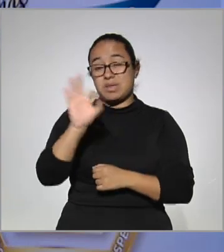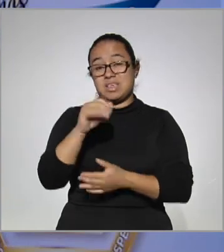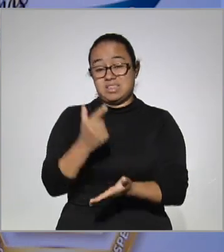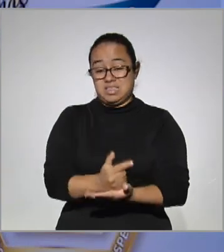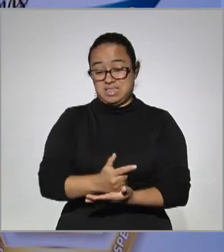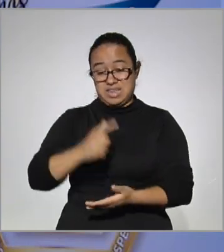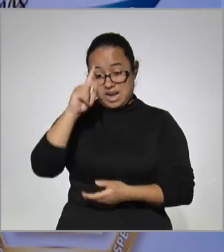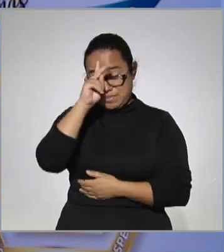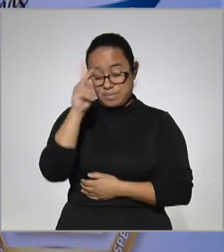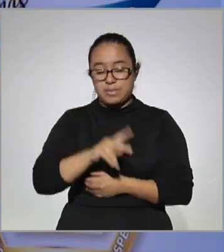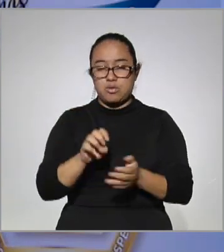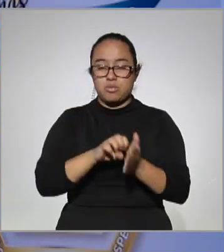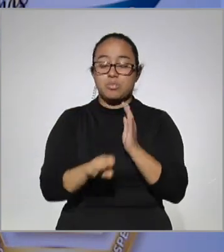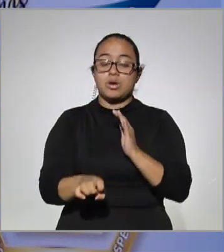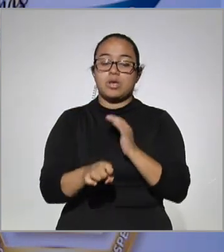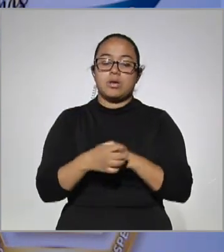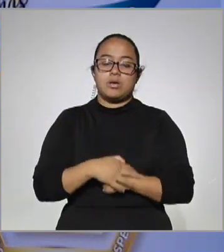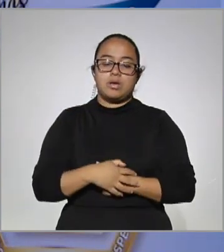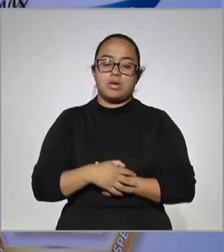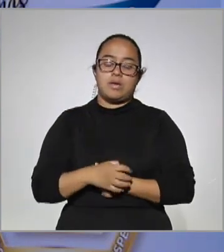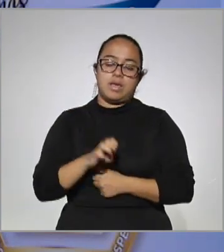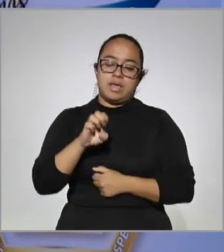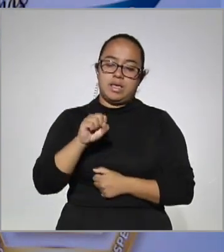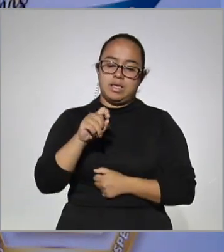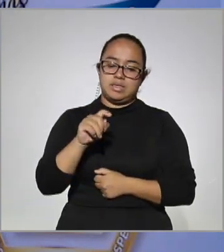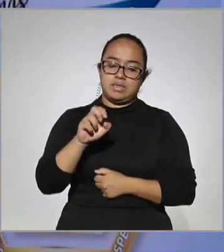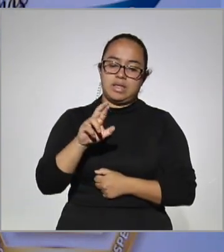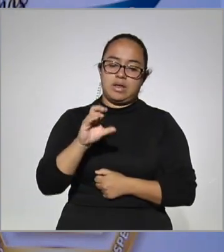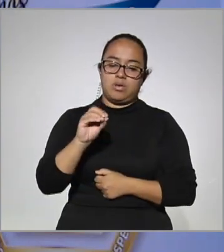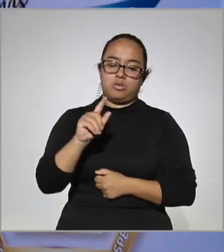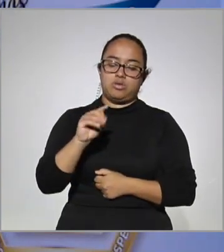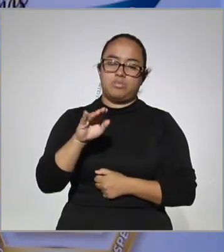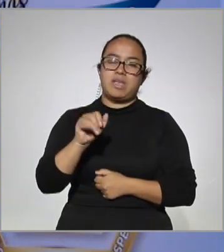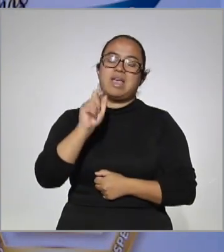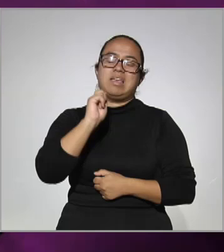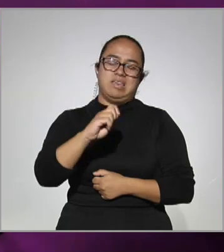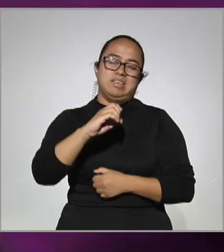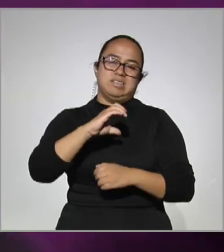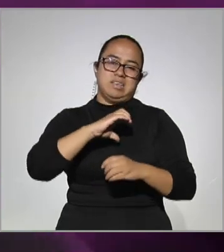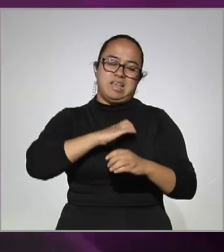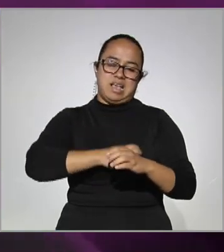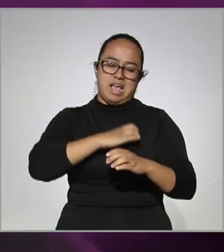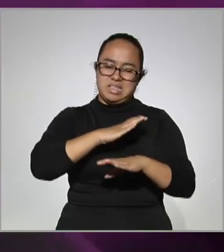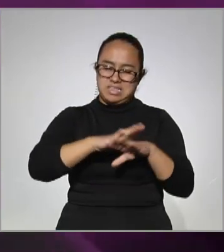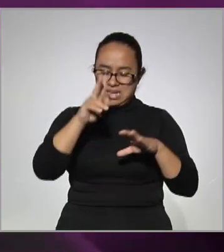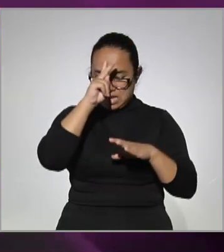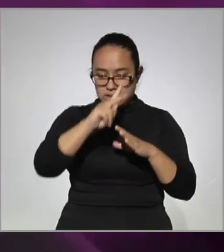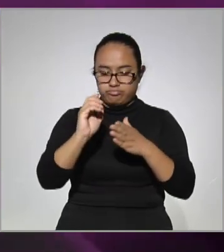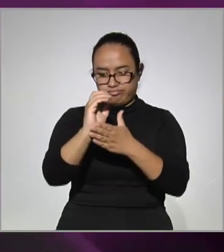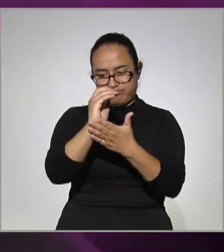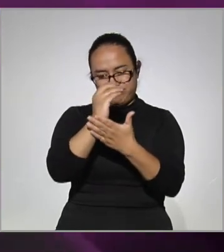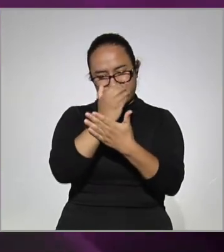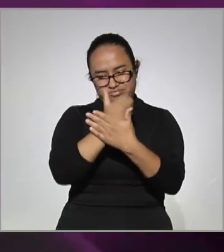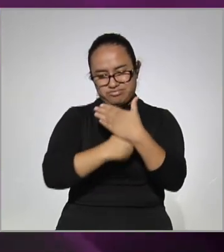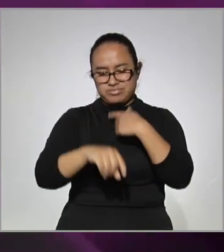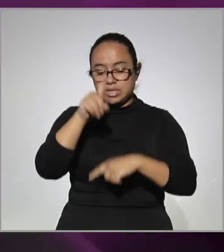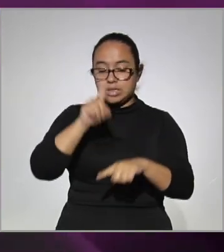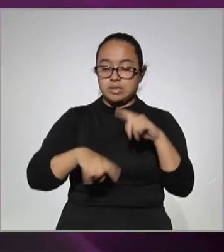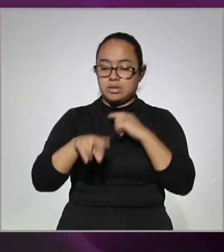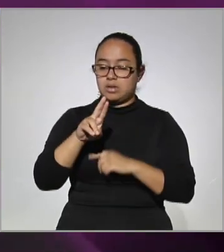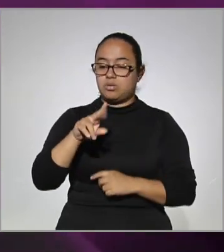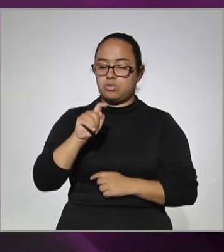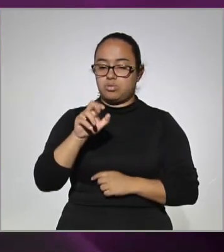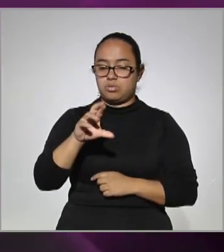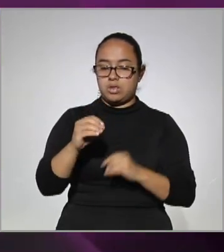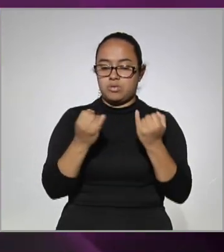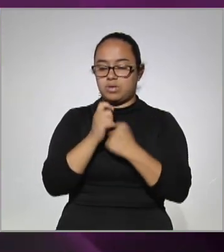también puede ser una histerectomía, cuando ya es un cáncer más avanzado, en la cual obviamente se quita el útero y se quita